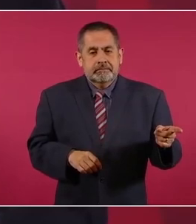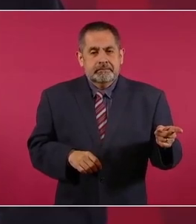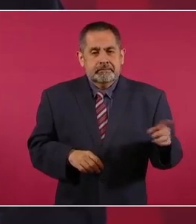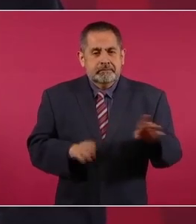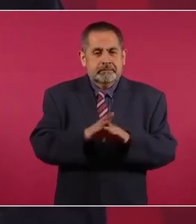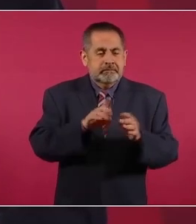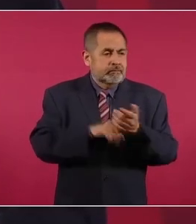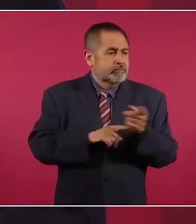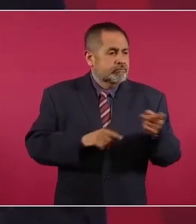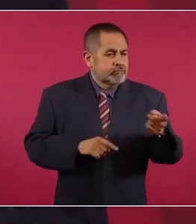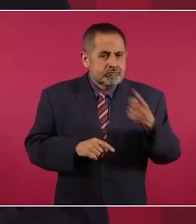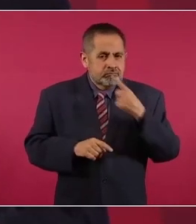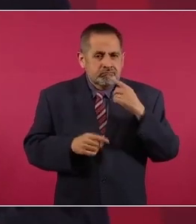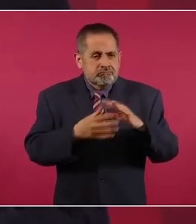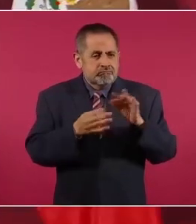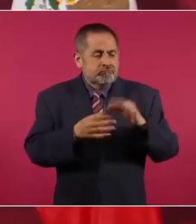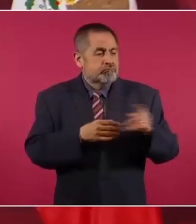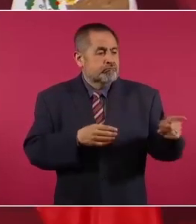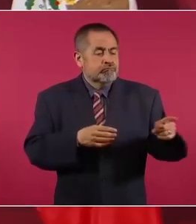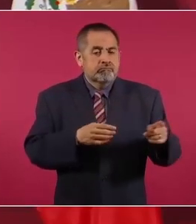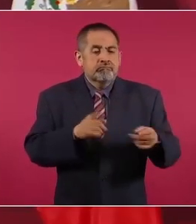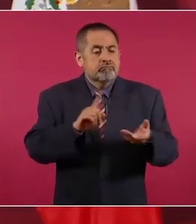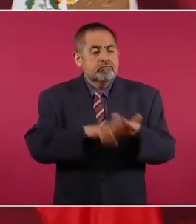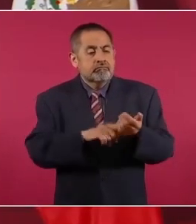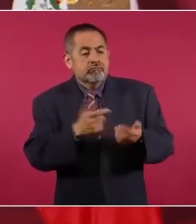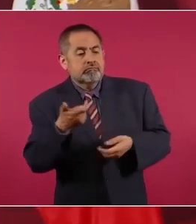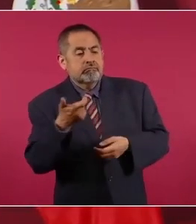se ha financiado